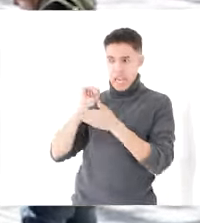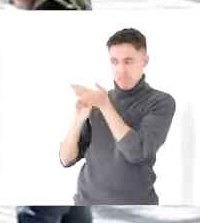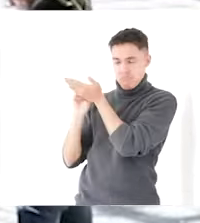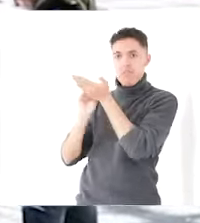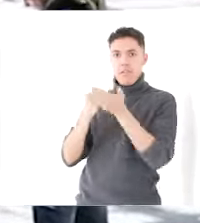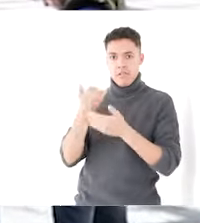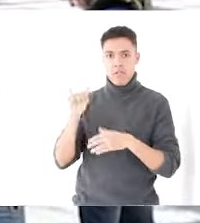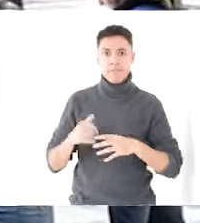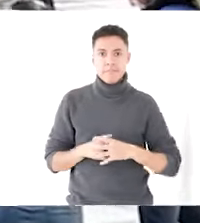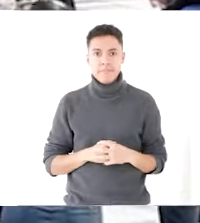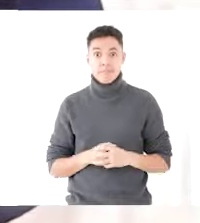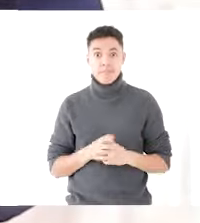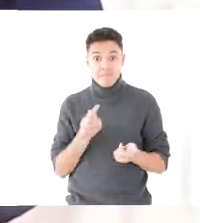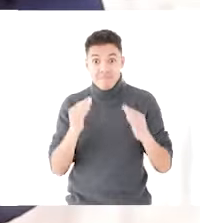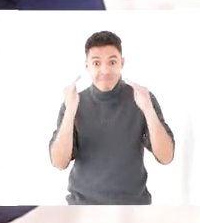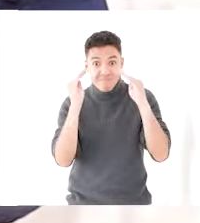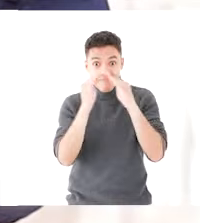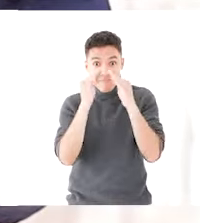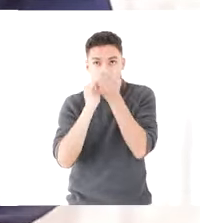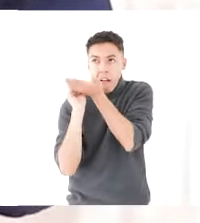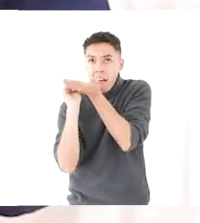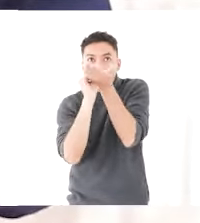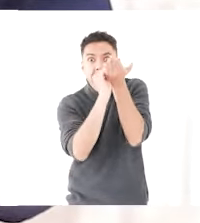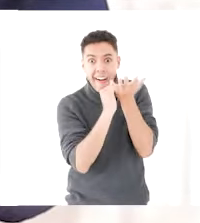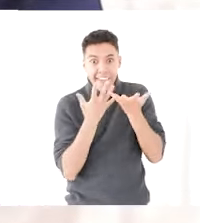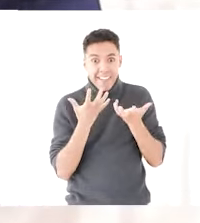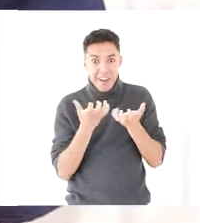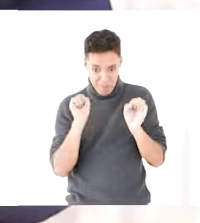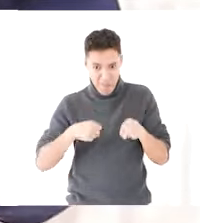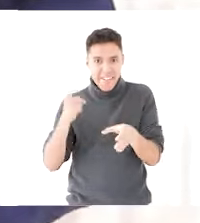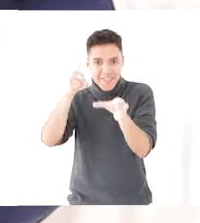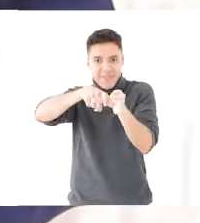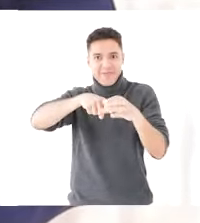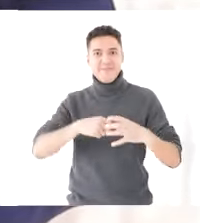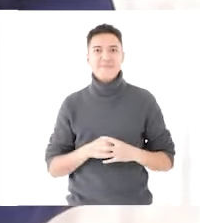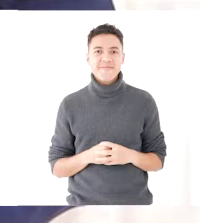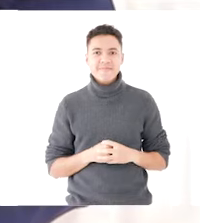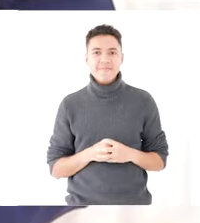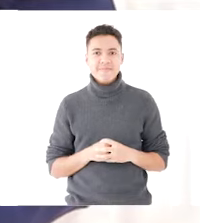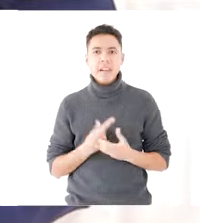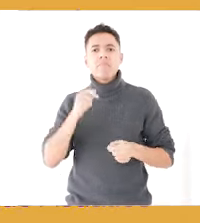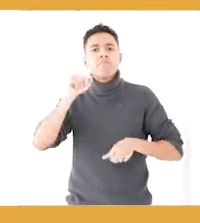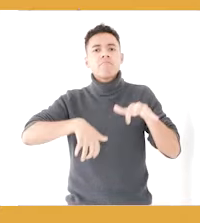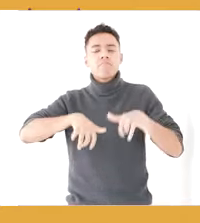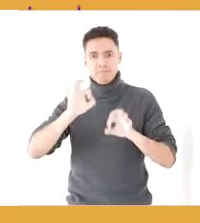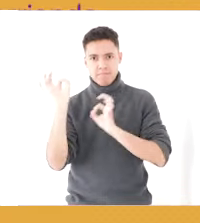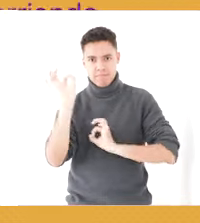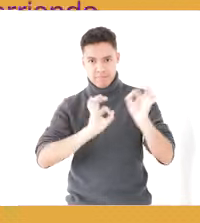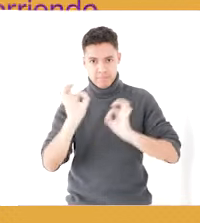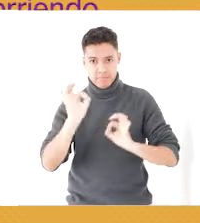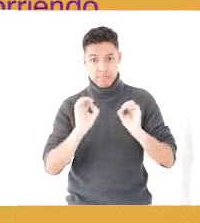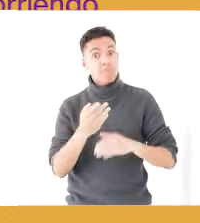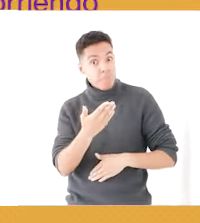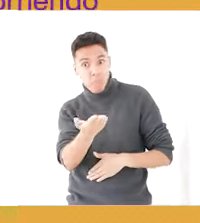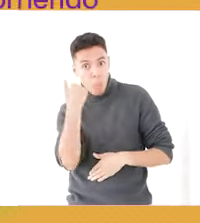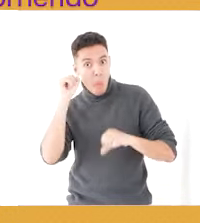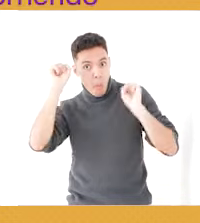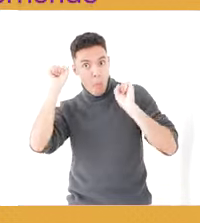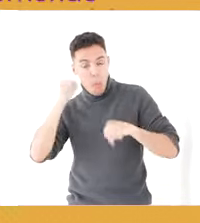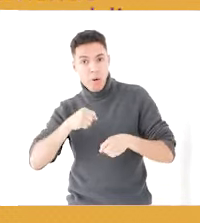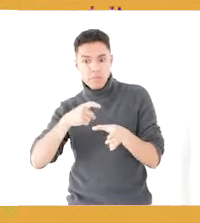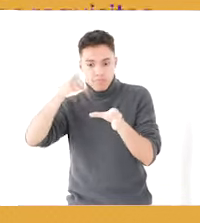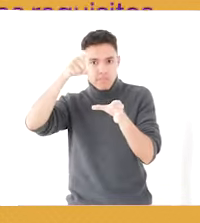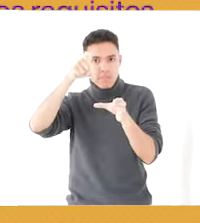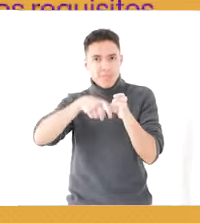terraza posterior al auditorio. Todavía puedes postularte al programa de mejoramiento de vivienda. Nuestra Secretaría de Planeación invita